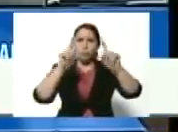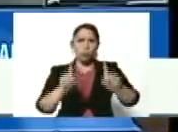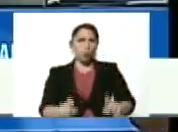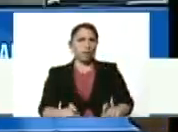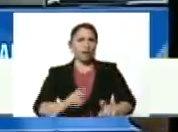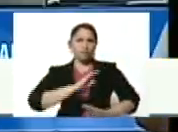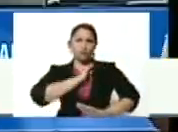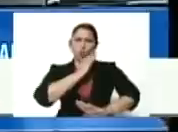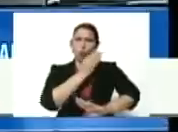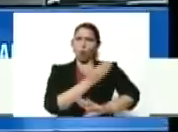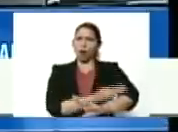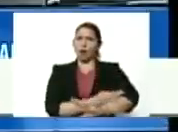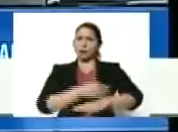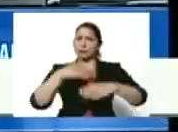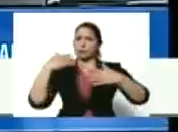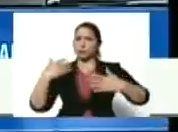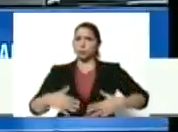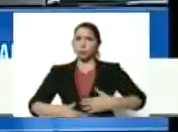contundentes.